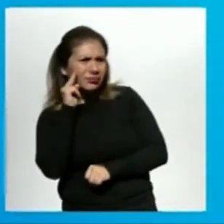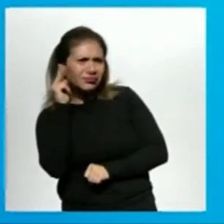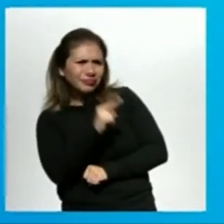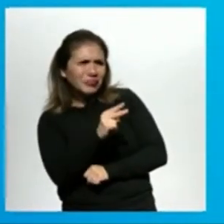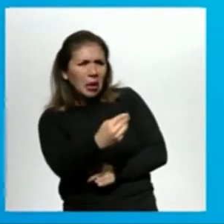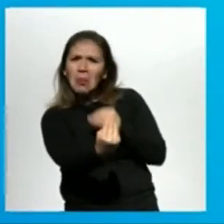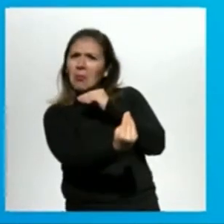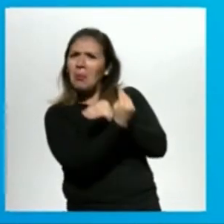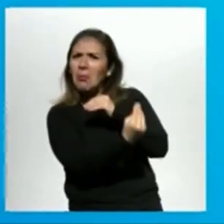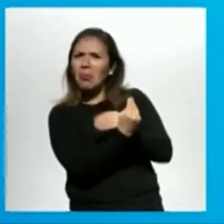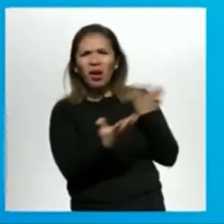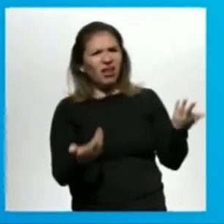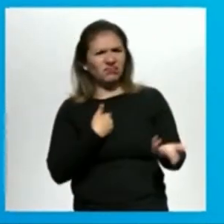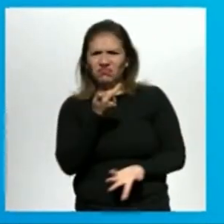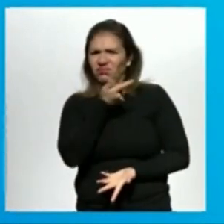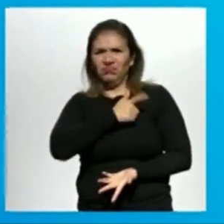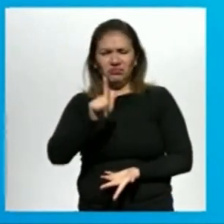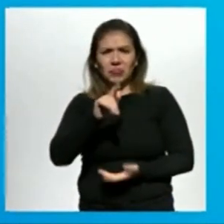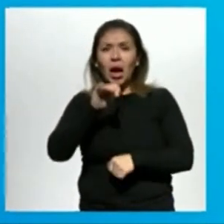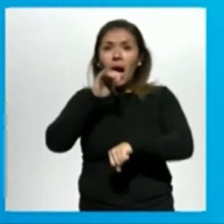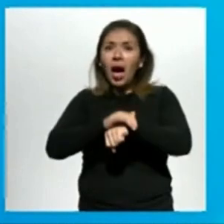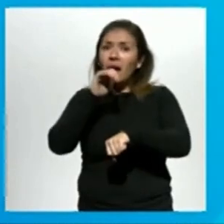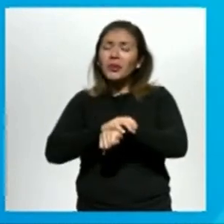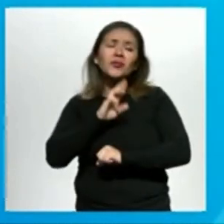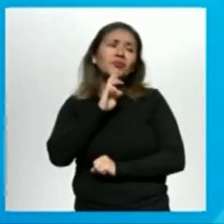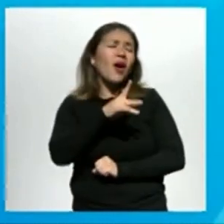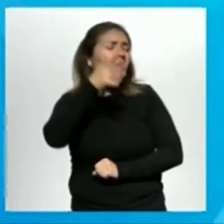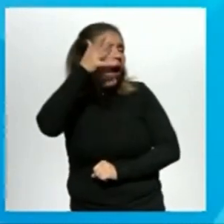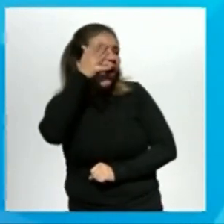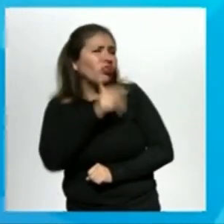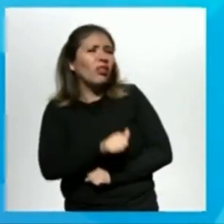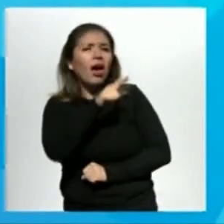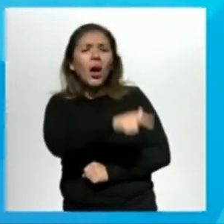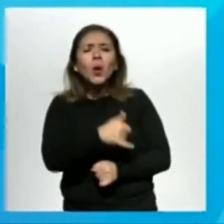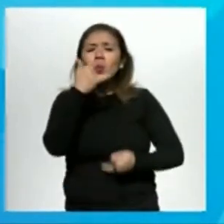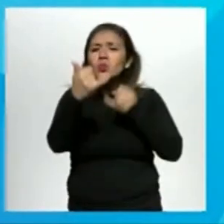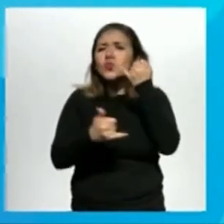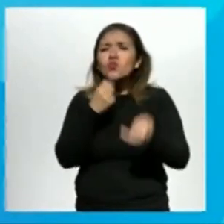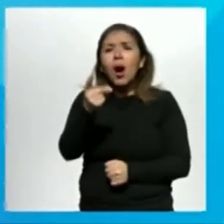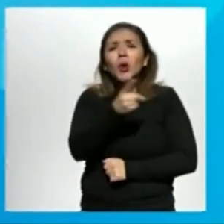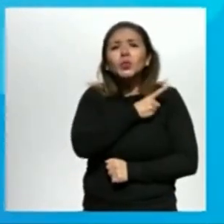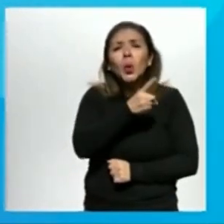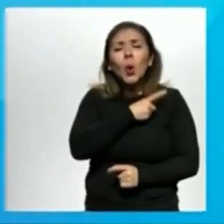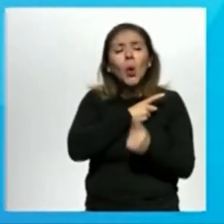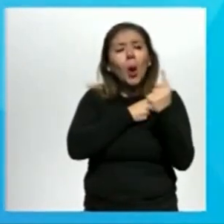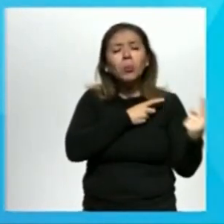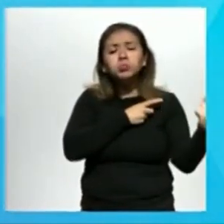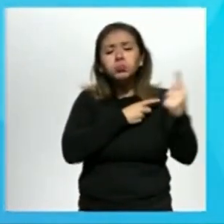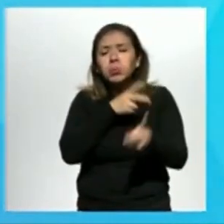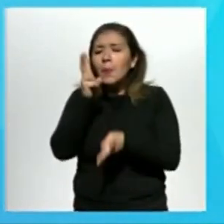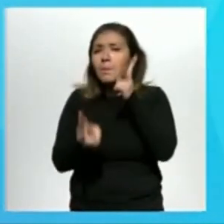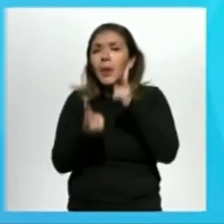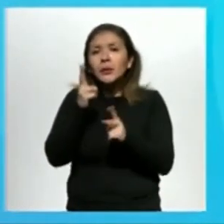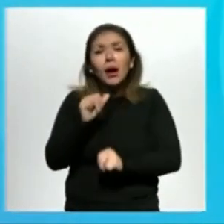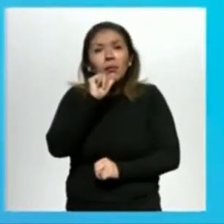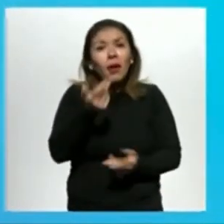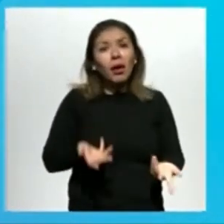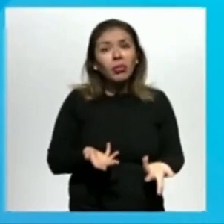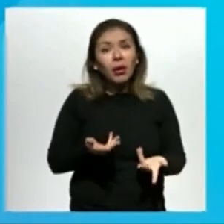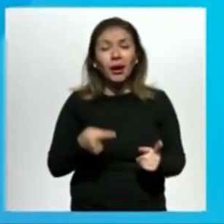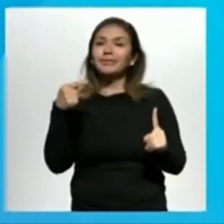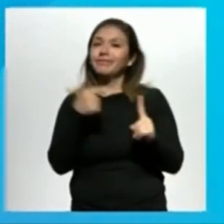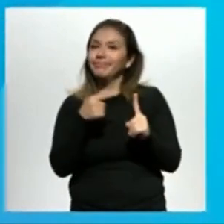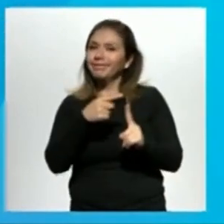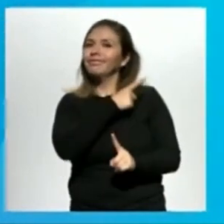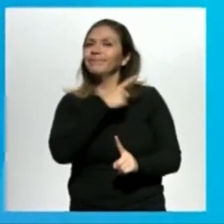esto. Perderá a sus amigos y no tendrá con quién jugar ni platicar. Él tiene